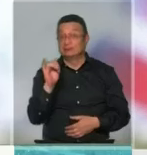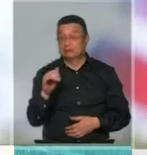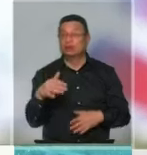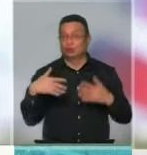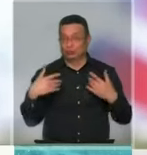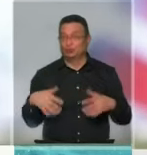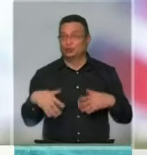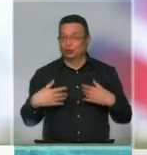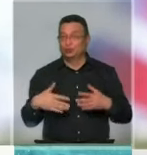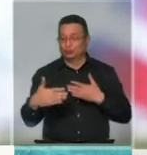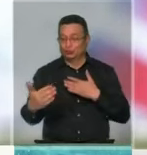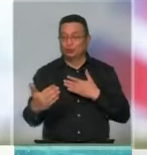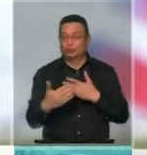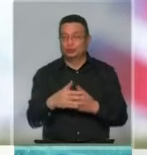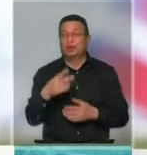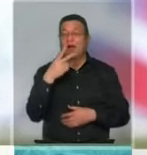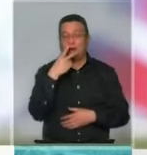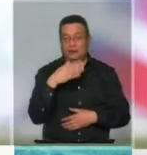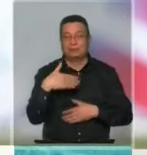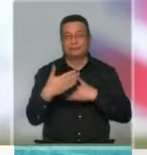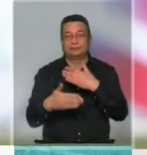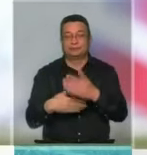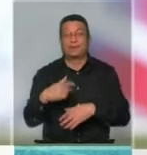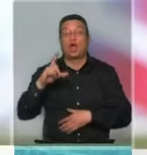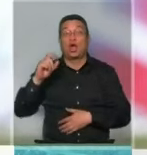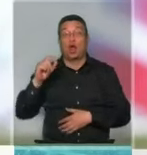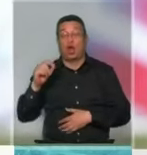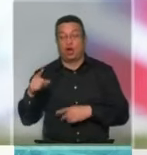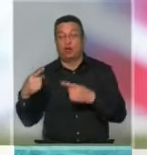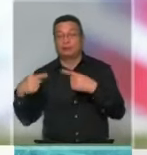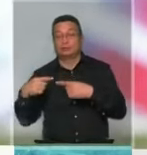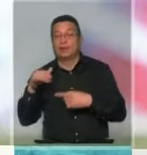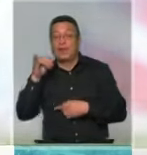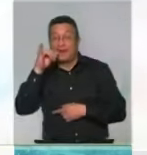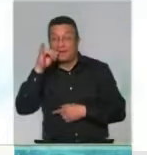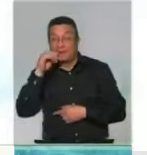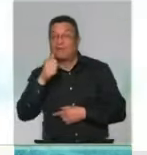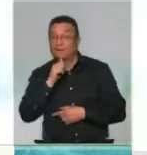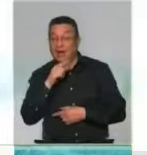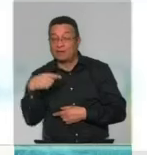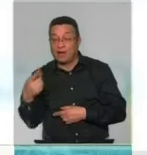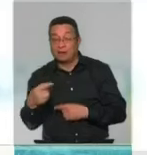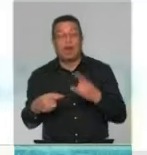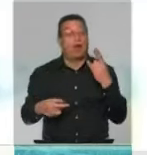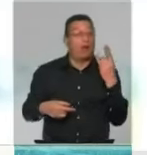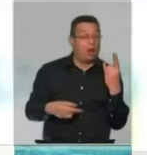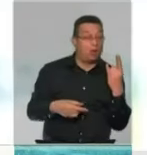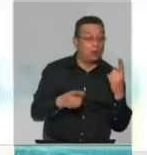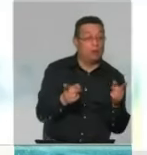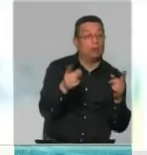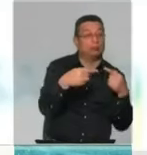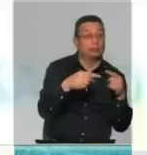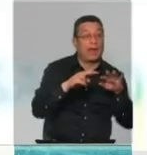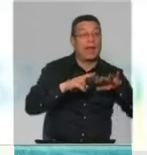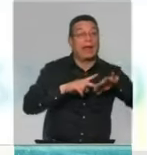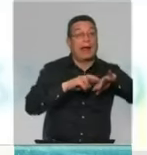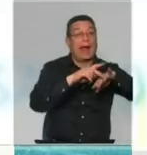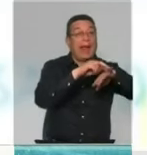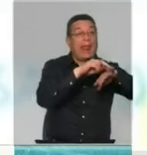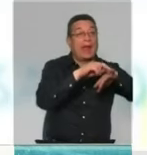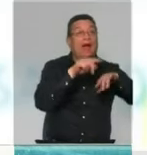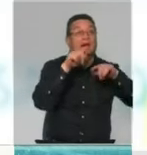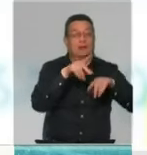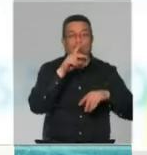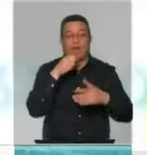Absolutamente, habrá que ver cómo sigue esto. A ver, Colo-Colo tiene que jugar contra el Audax Italiano aún. La Universidad de Chile lo va a hacer con la Calera, esto como los partidos del